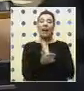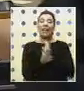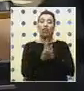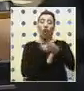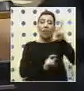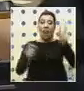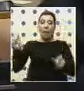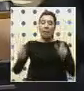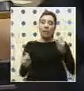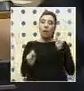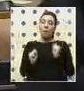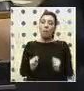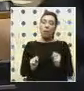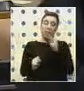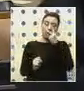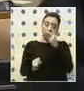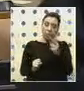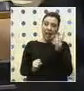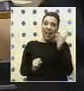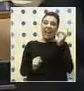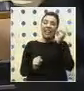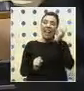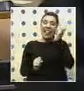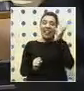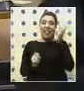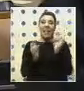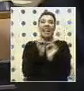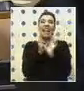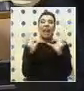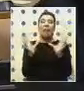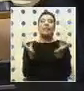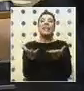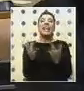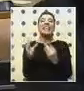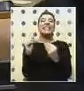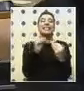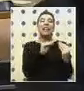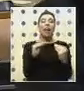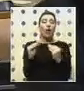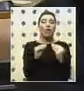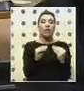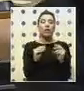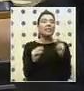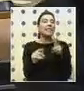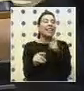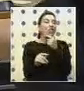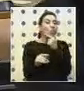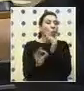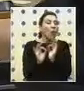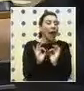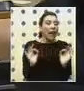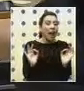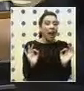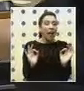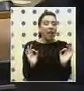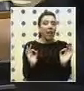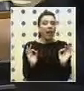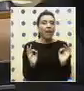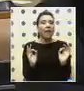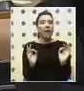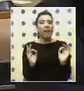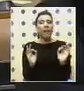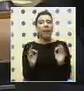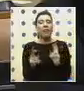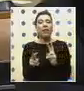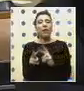podamos tener claro las cosas que se han discutido y que no quede espacio a la duda de las acciones